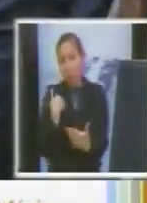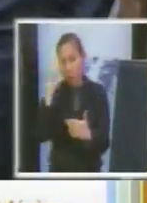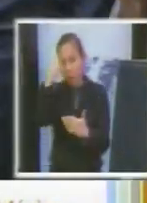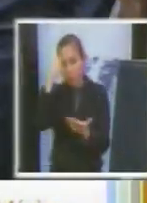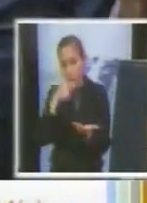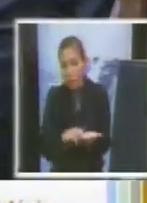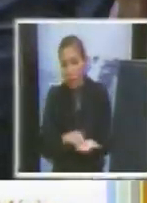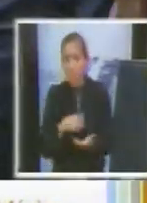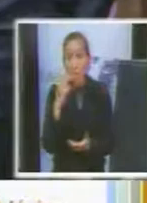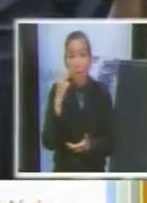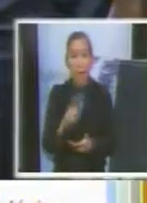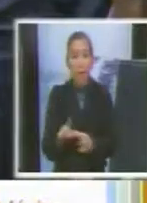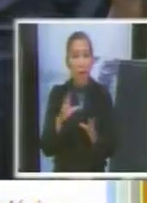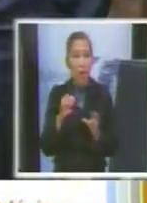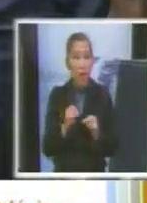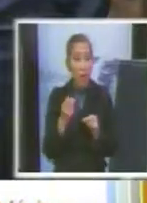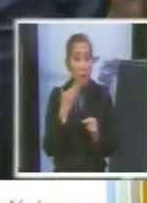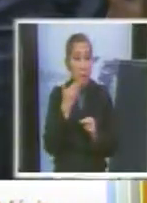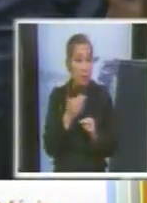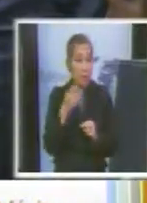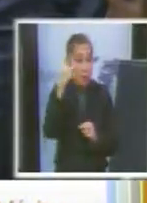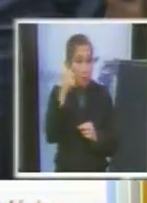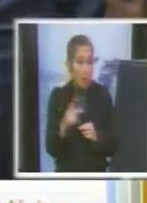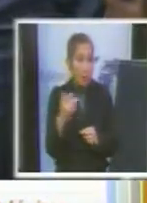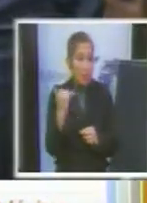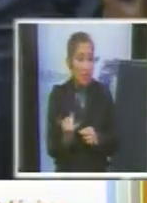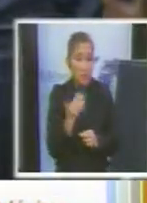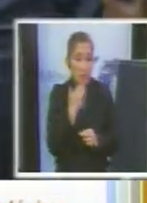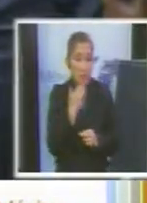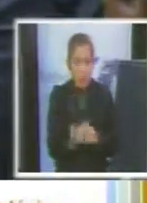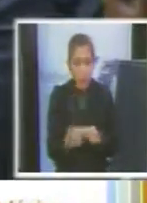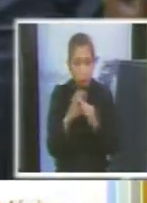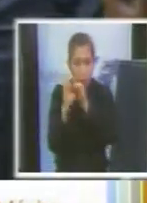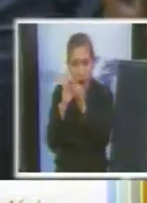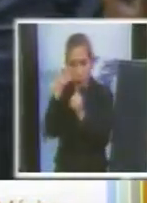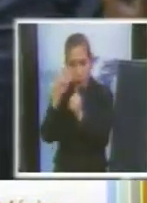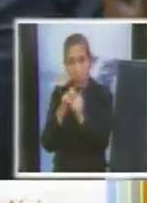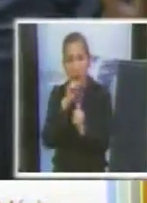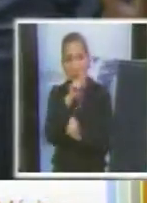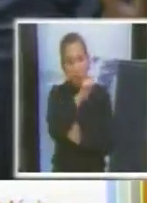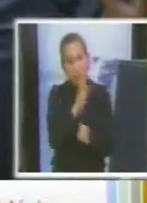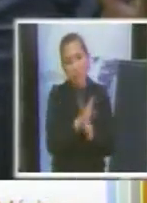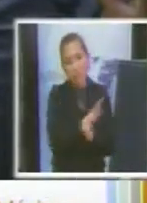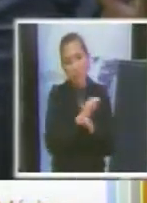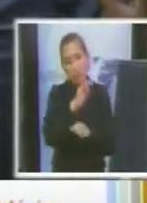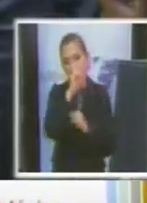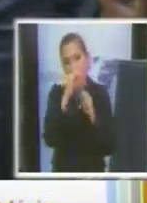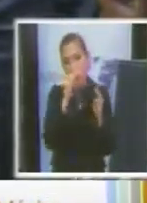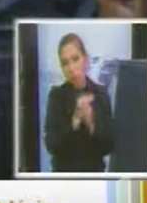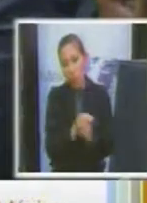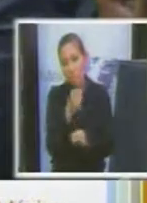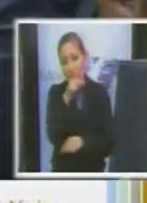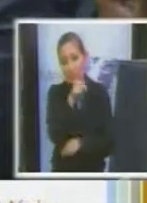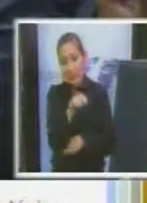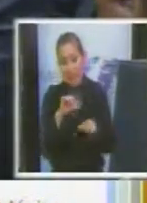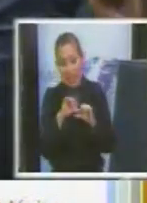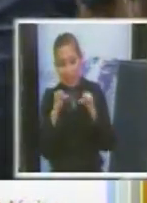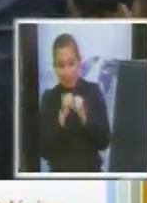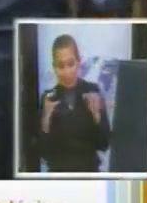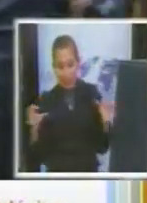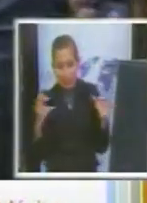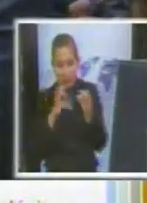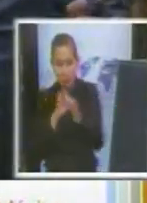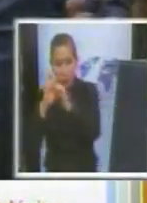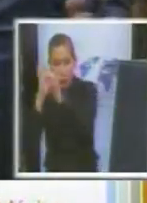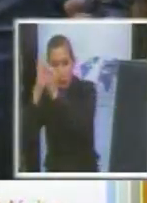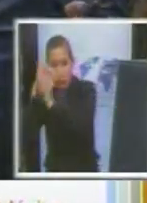de que para no solamente el bien de México y el bien de la Unión Europea, sino también para el bien del mundo, esta asociación entre la